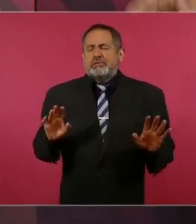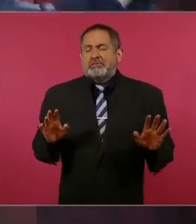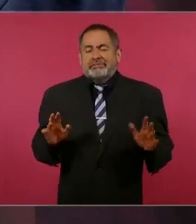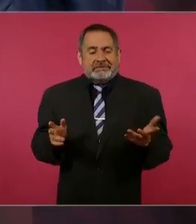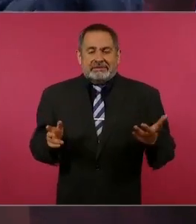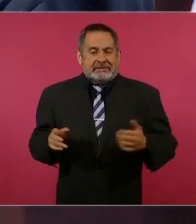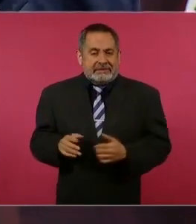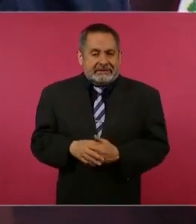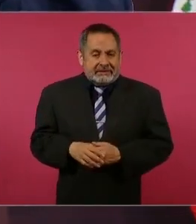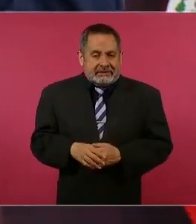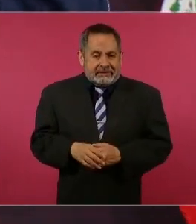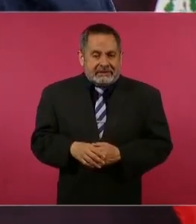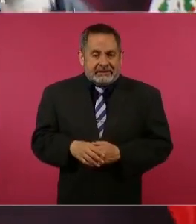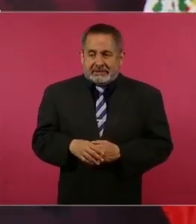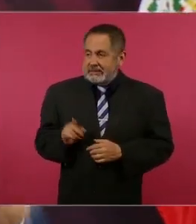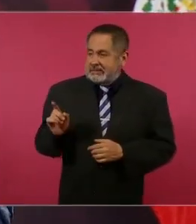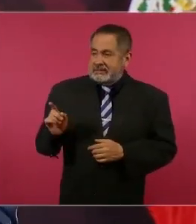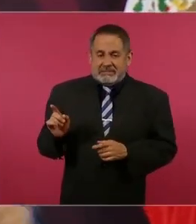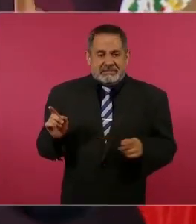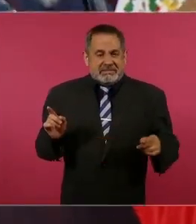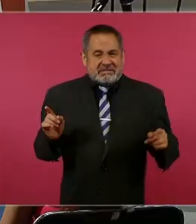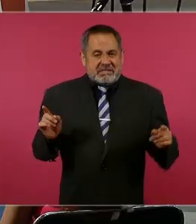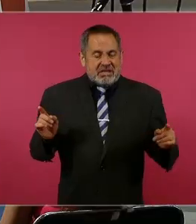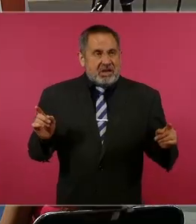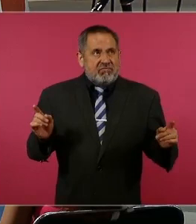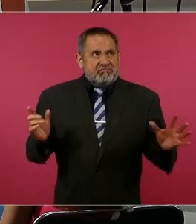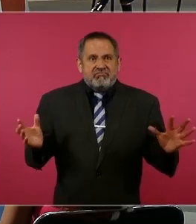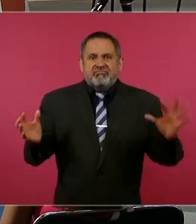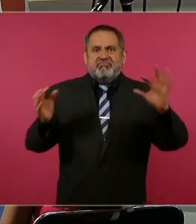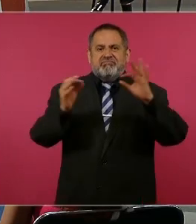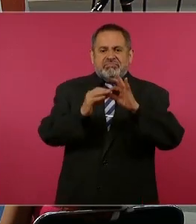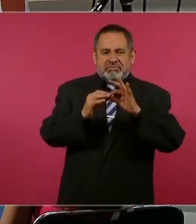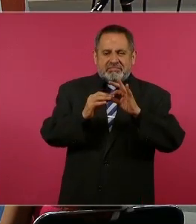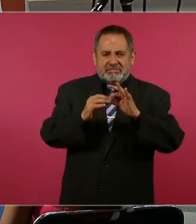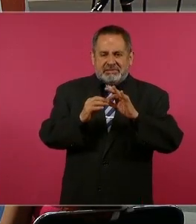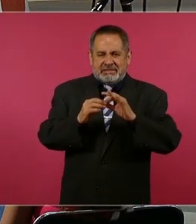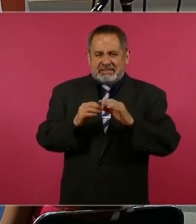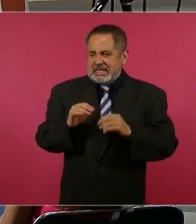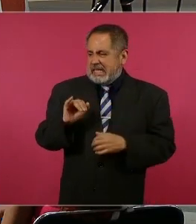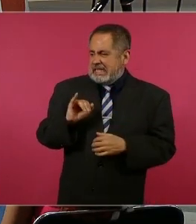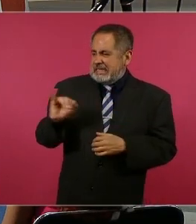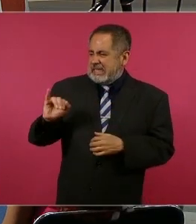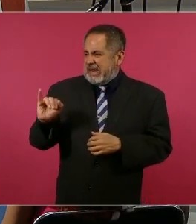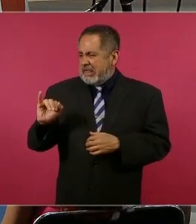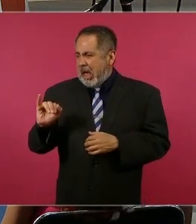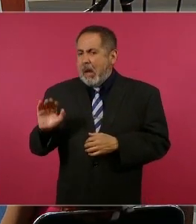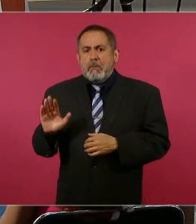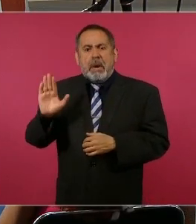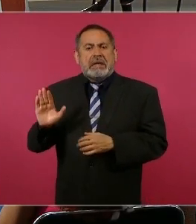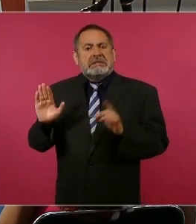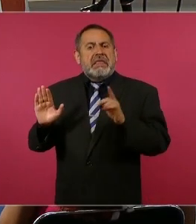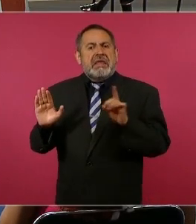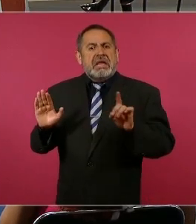porque siempre se tocan los extremos